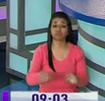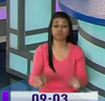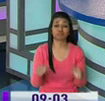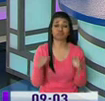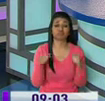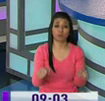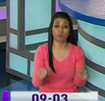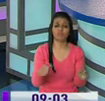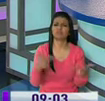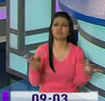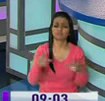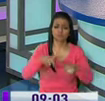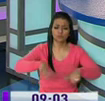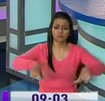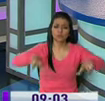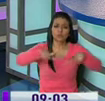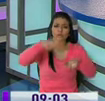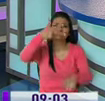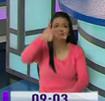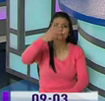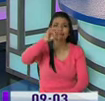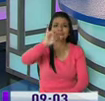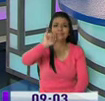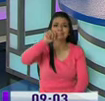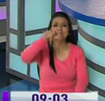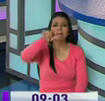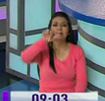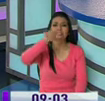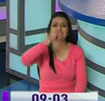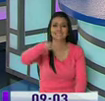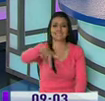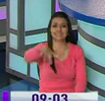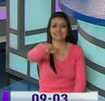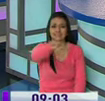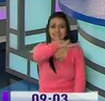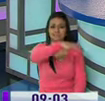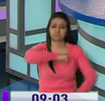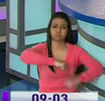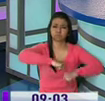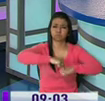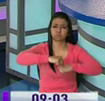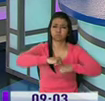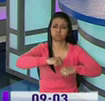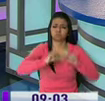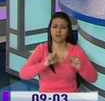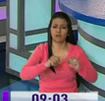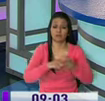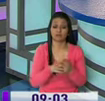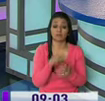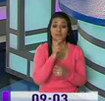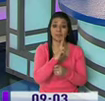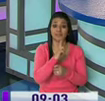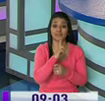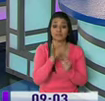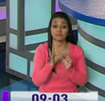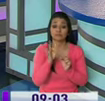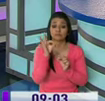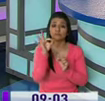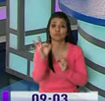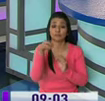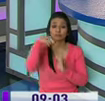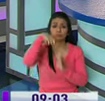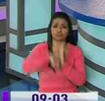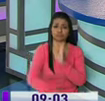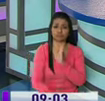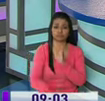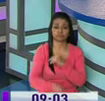en Chiapas, en el océano, en el mar de Chiapas, ahí en la playita de Chiapas, apenas a 23 kilómetros de profundidad, eso que ha